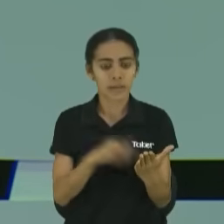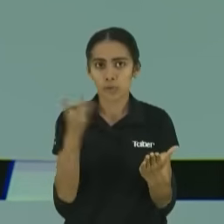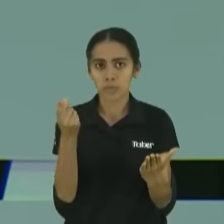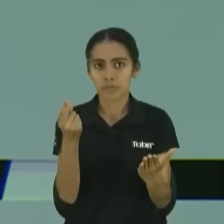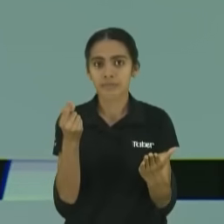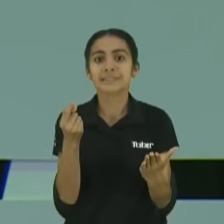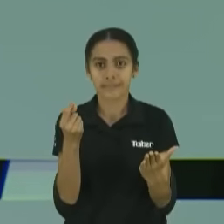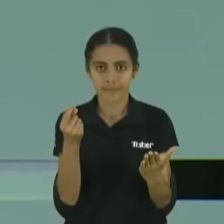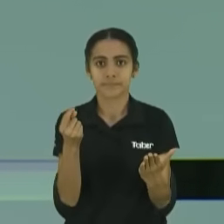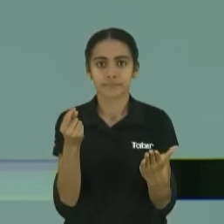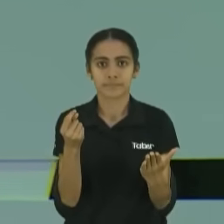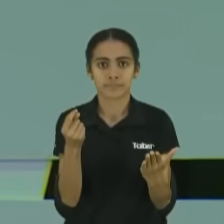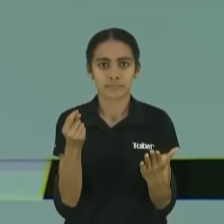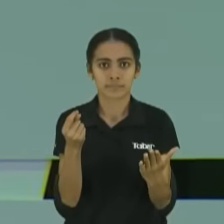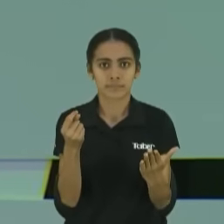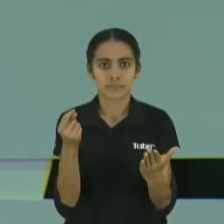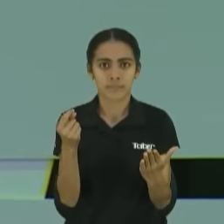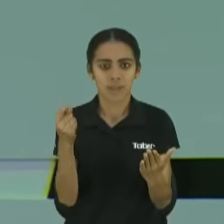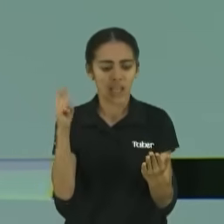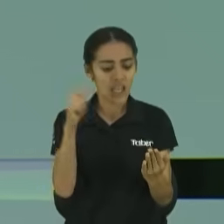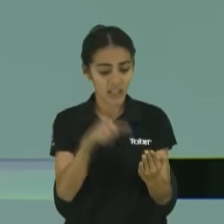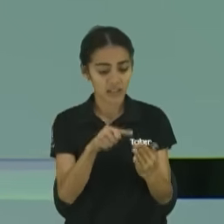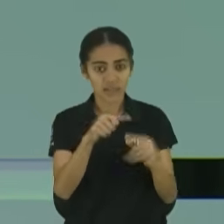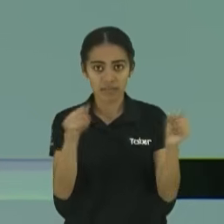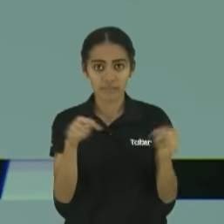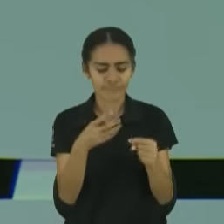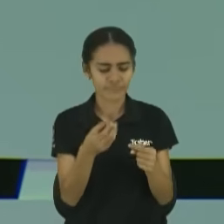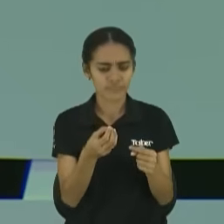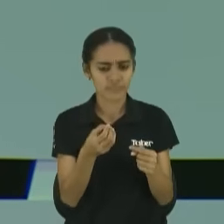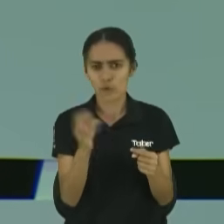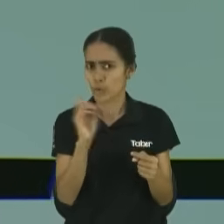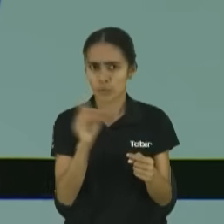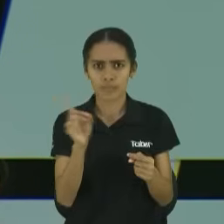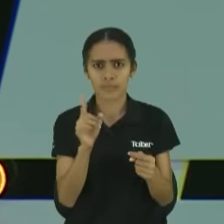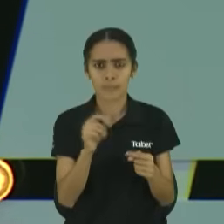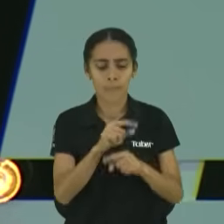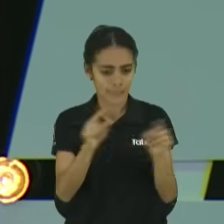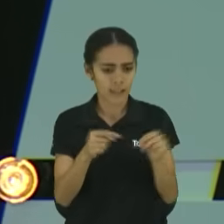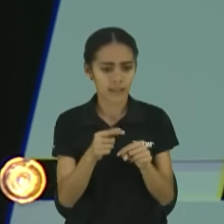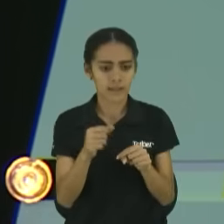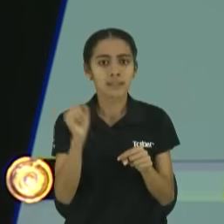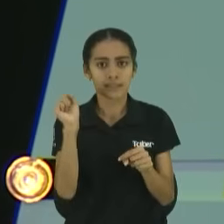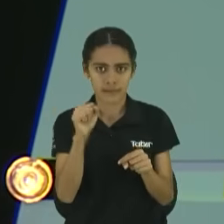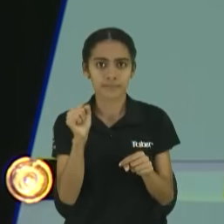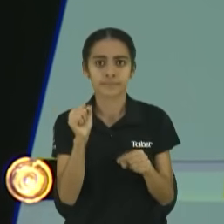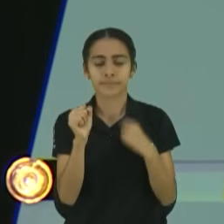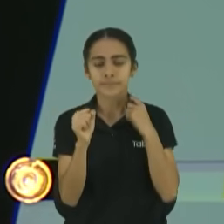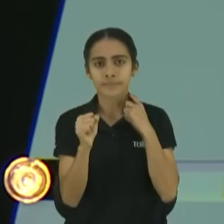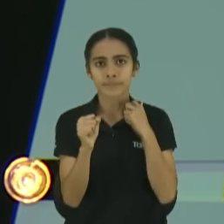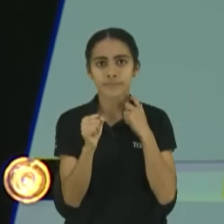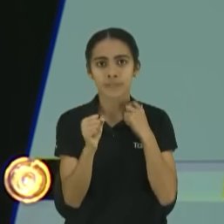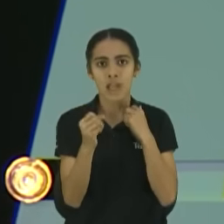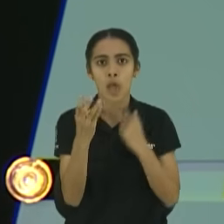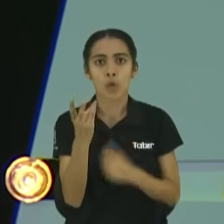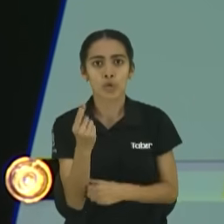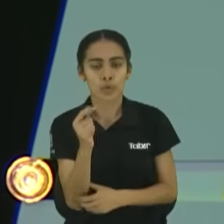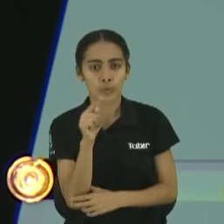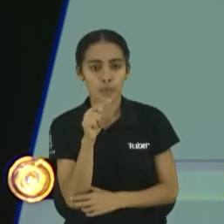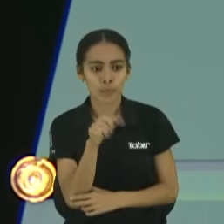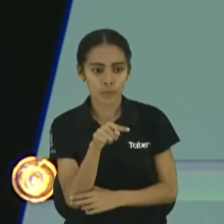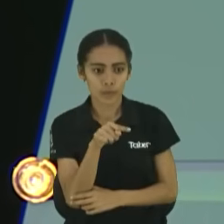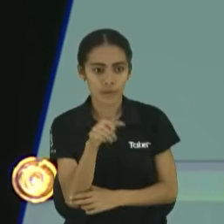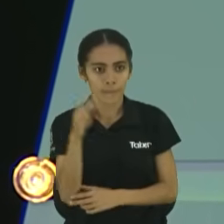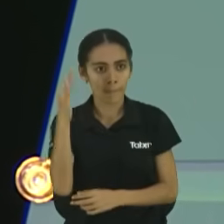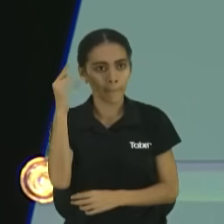Sí. ¿Está el número en este cartón? No. ¿Está el número en este cartón? Sí. El número que usted pensó es 17, me